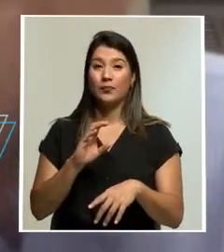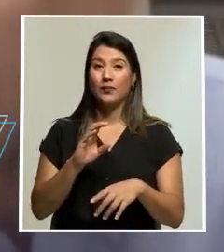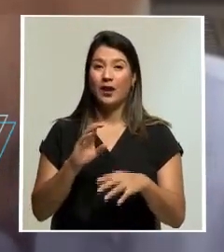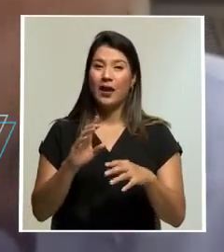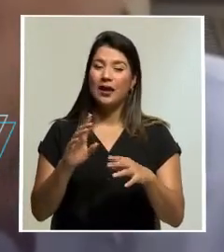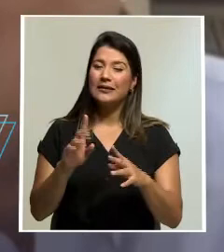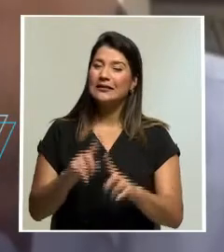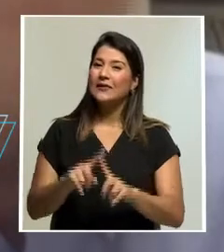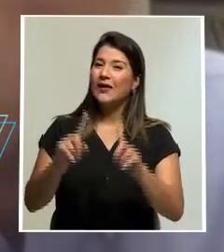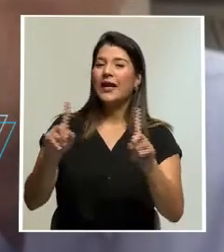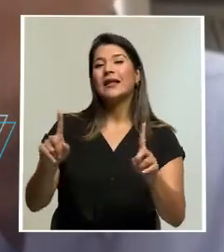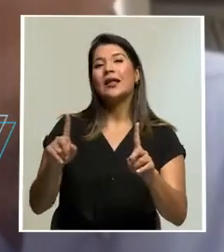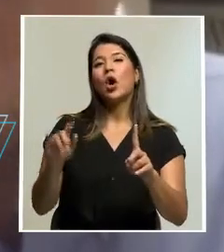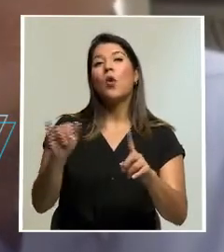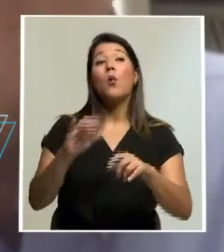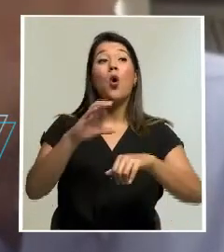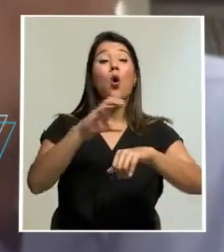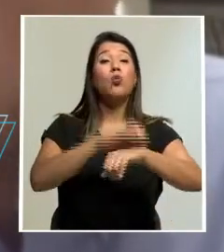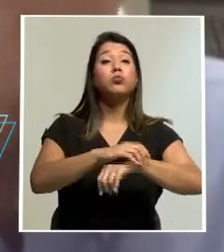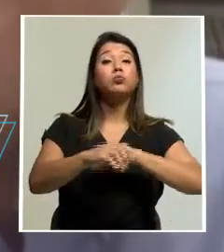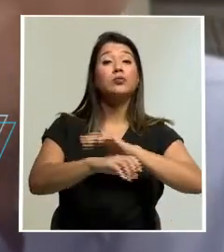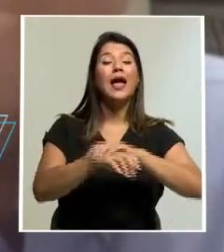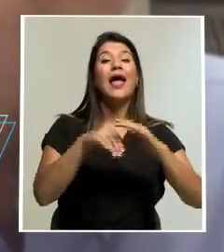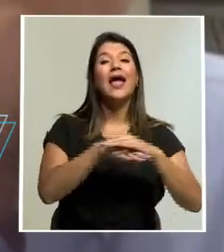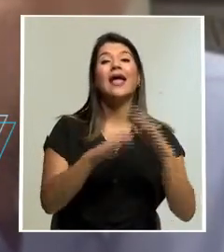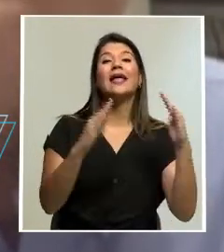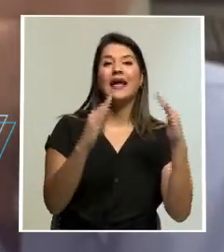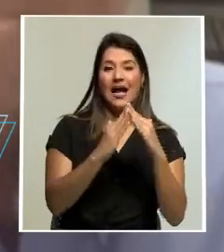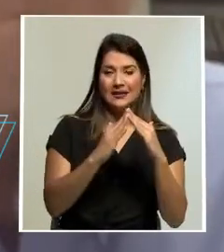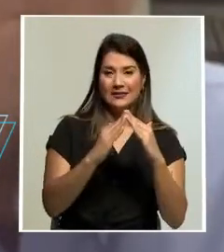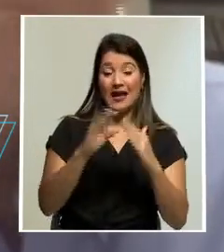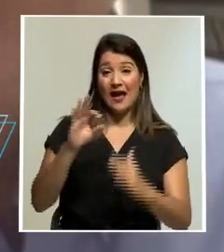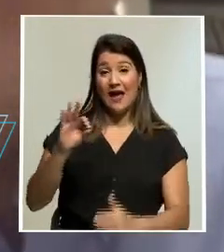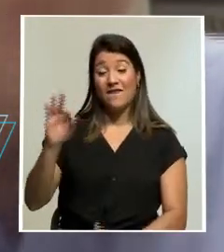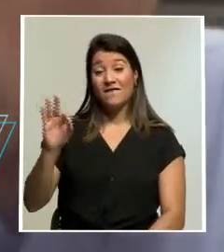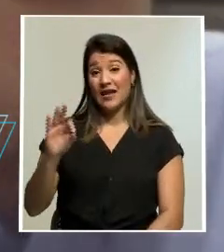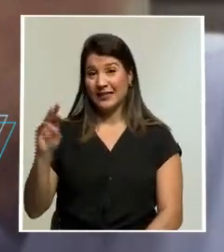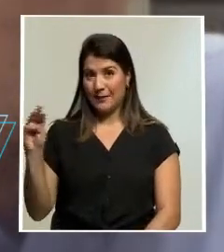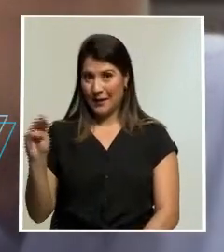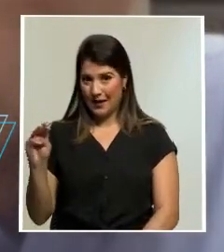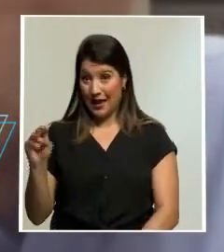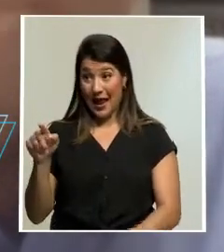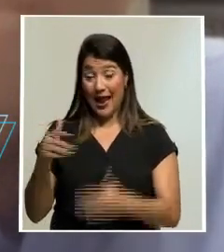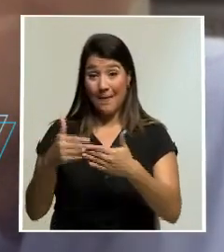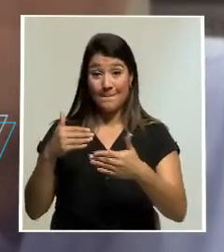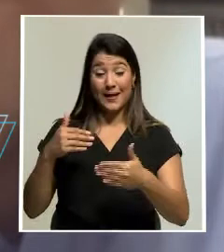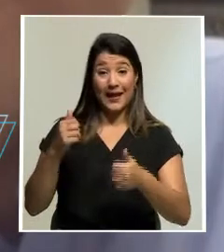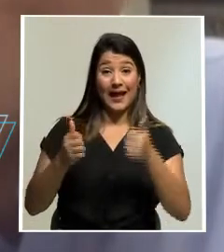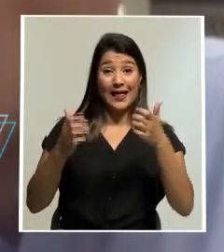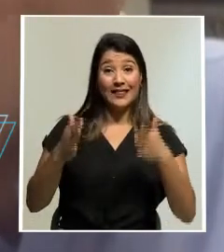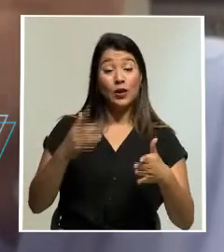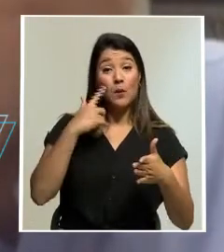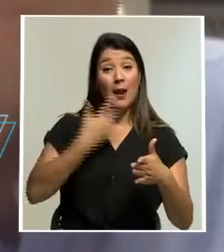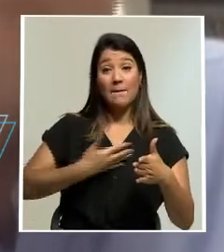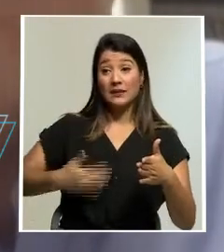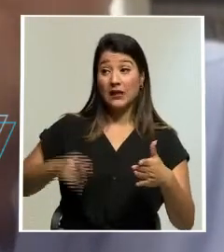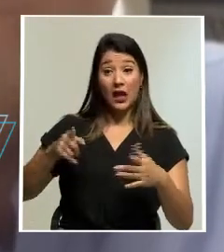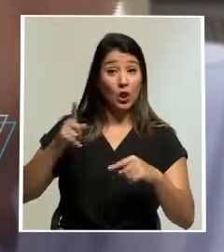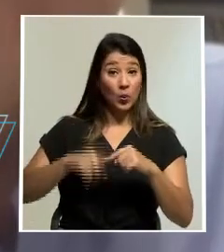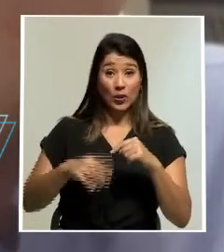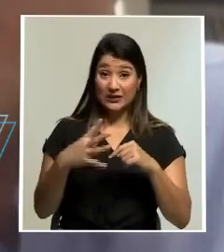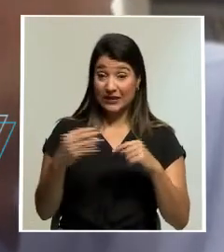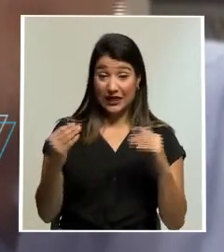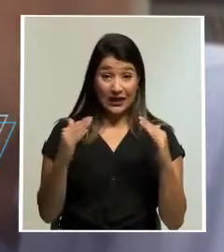de facto. Voy a mencionar dos nombres. Félix Maradiaga, precandidato presidencial, no puede salir de su